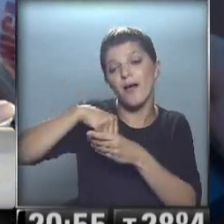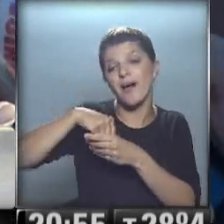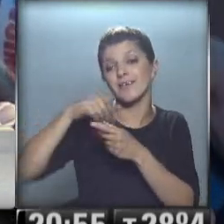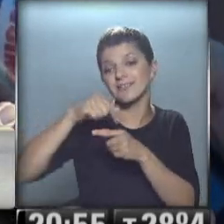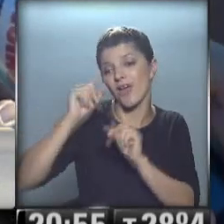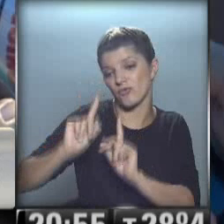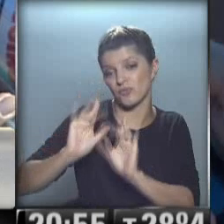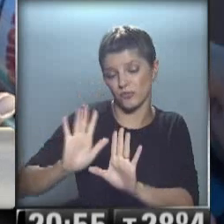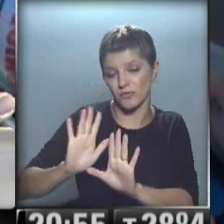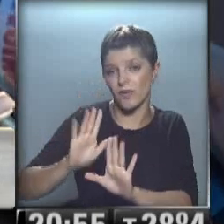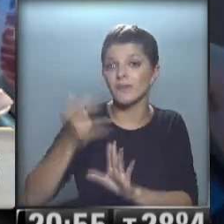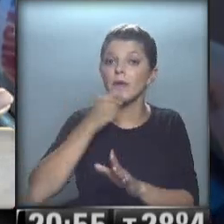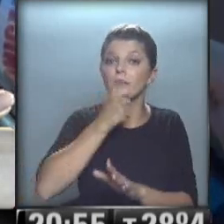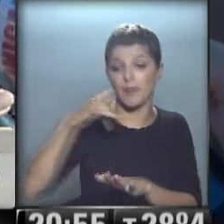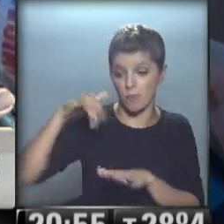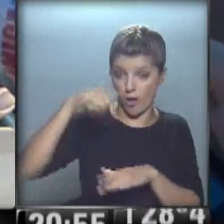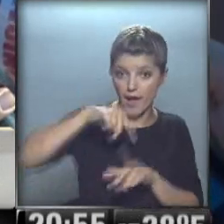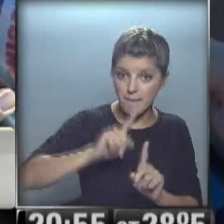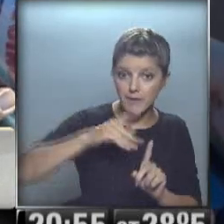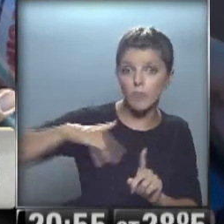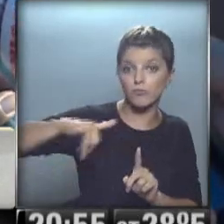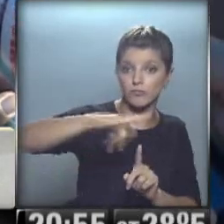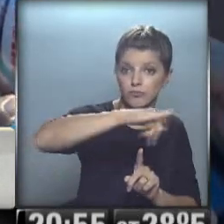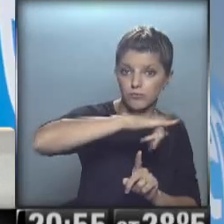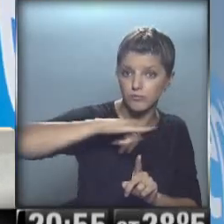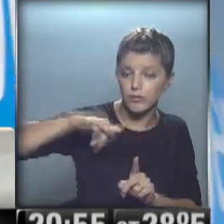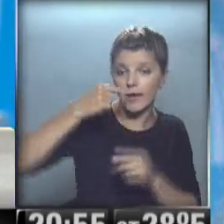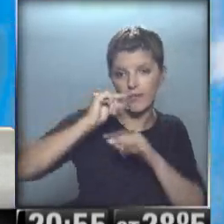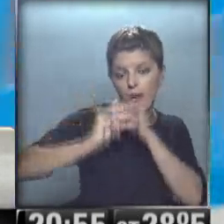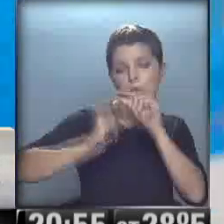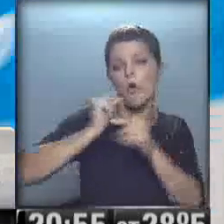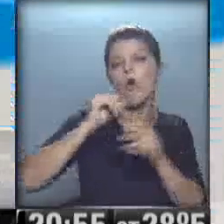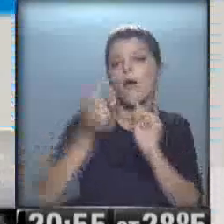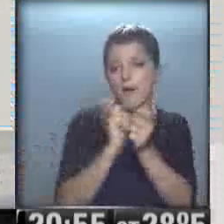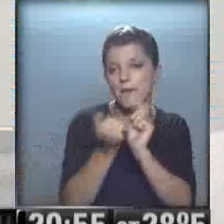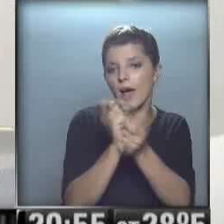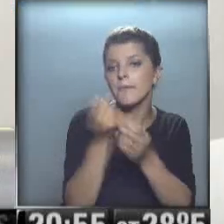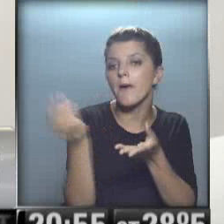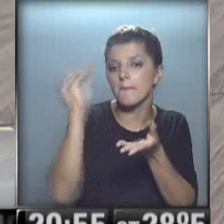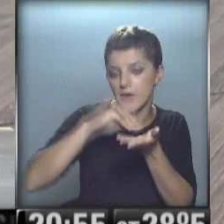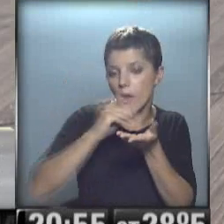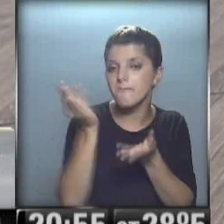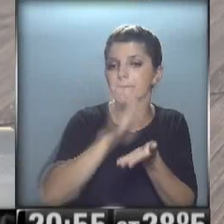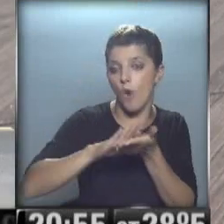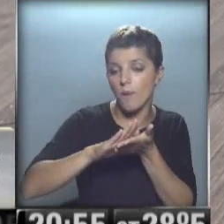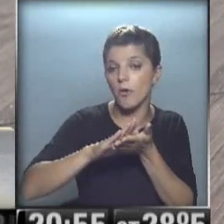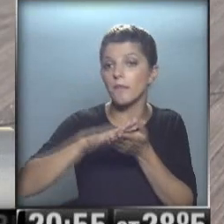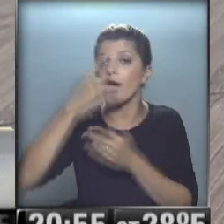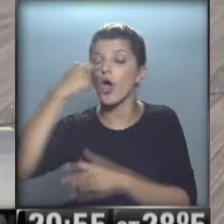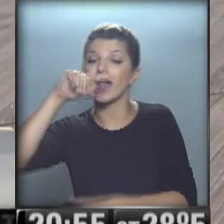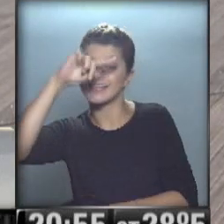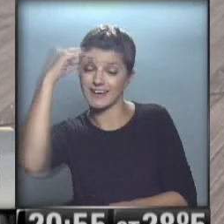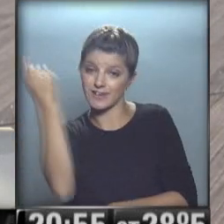caso de cabotaje, la flota totalmente renovada que va incorporando más aviones y en el caso de internacional, terminando el proceso de